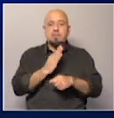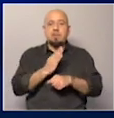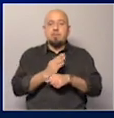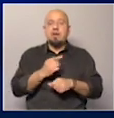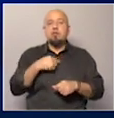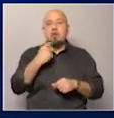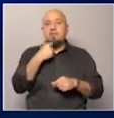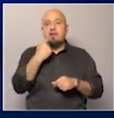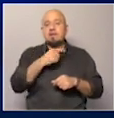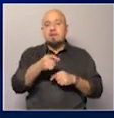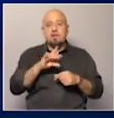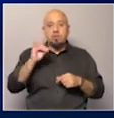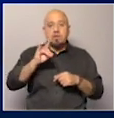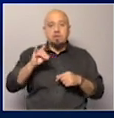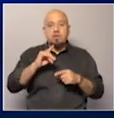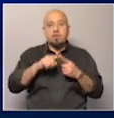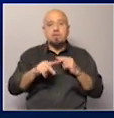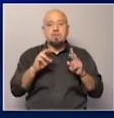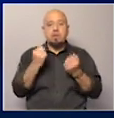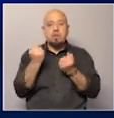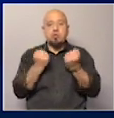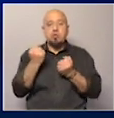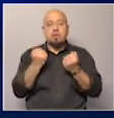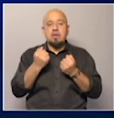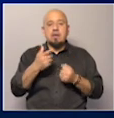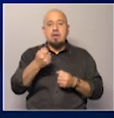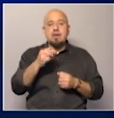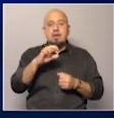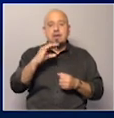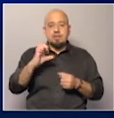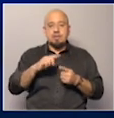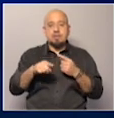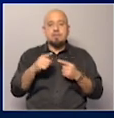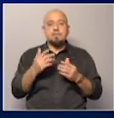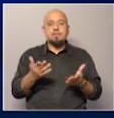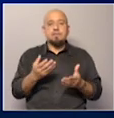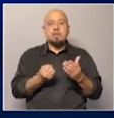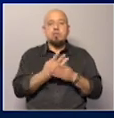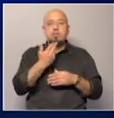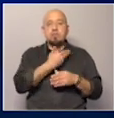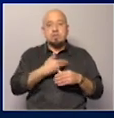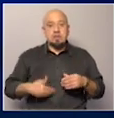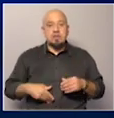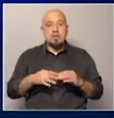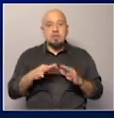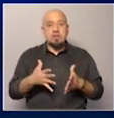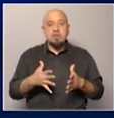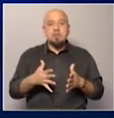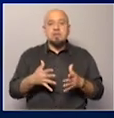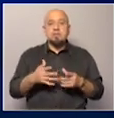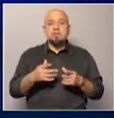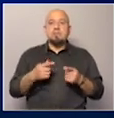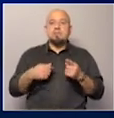falta y el gran reto que tiene por delante a nivel económico o luís arce el nuevo presidente elegido por los bolivianos va a ser